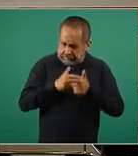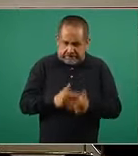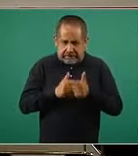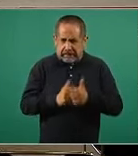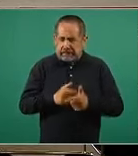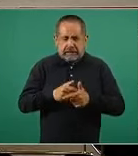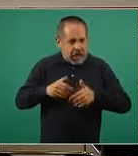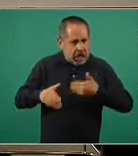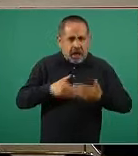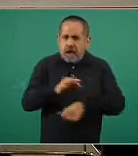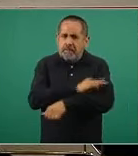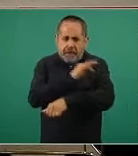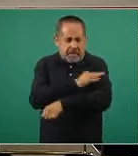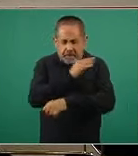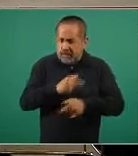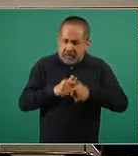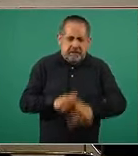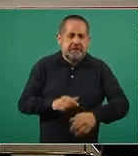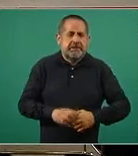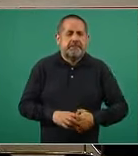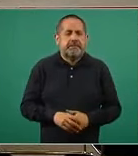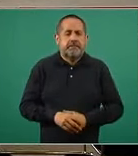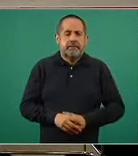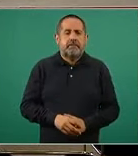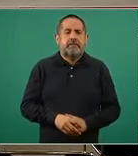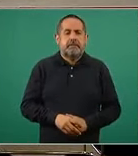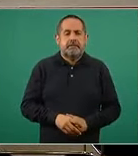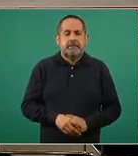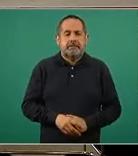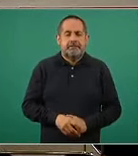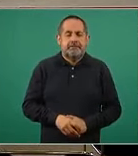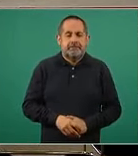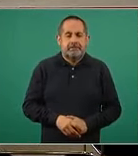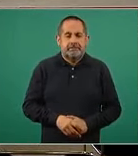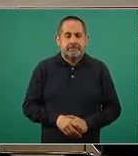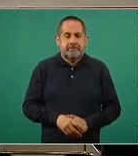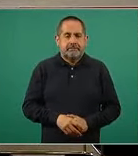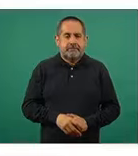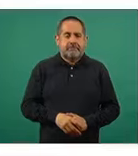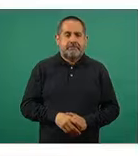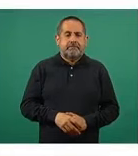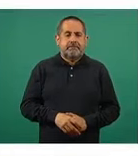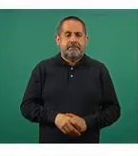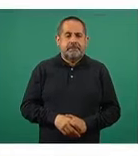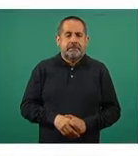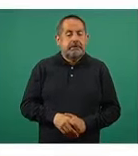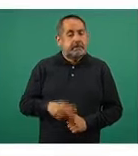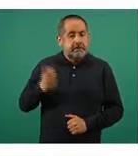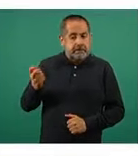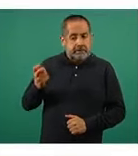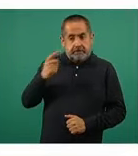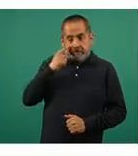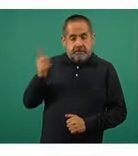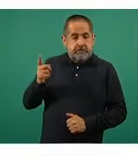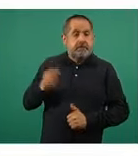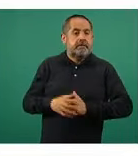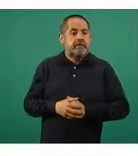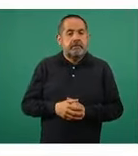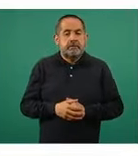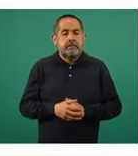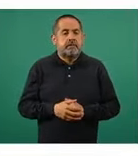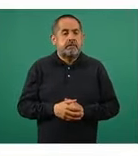avanzando con la misma. Vamos a ver la siguiente diapositiva. Aquí tenemos precisamente la